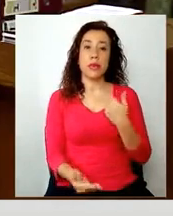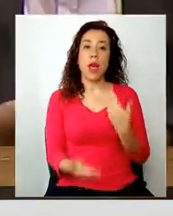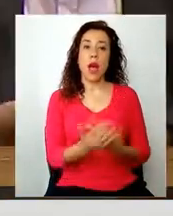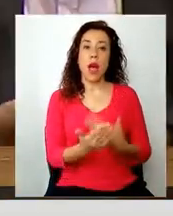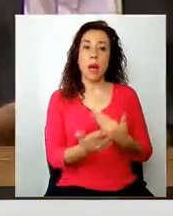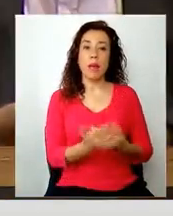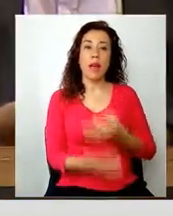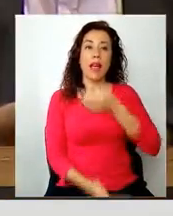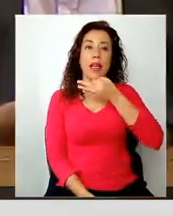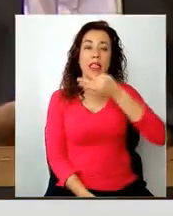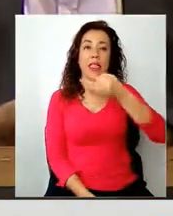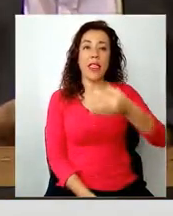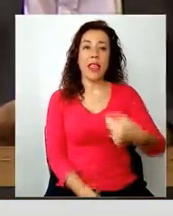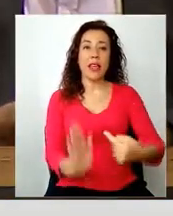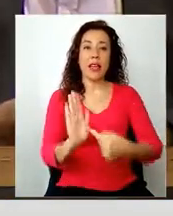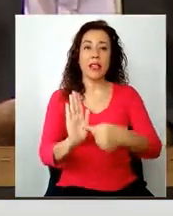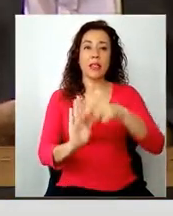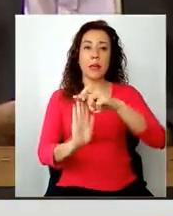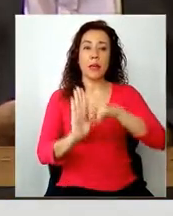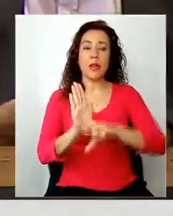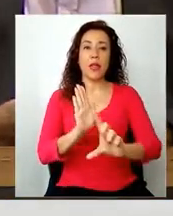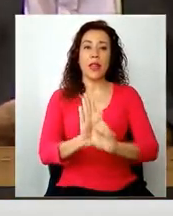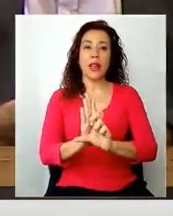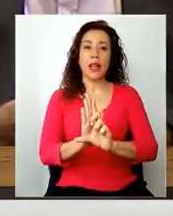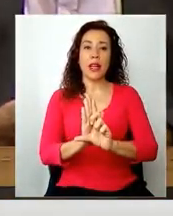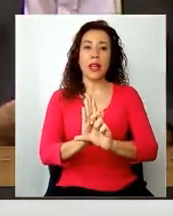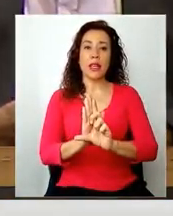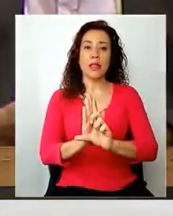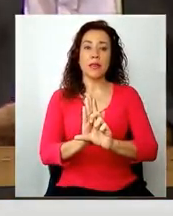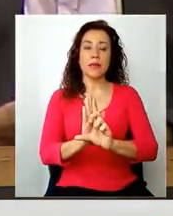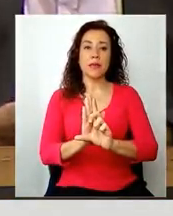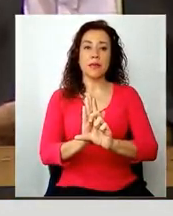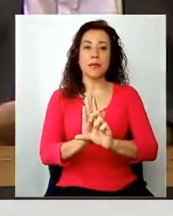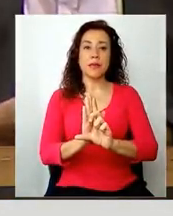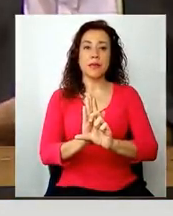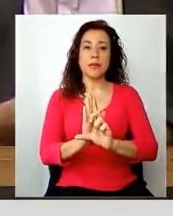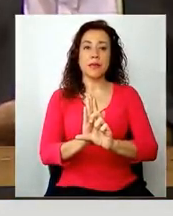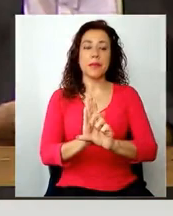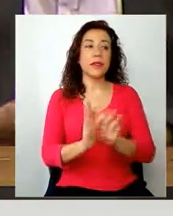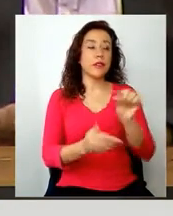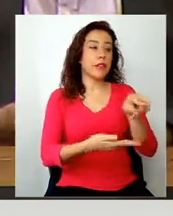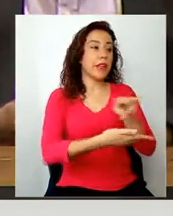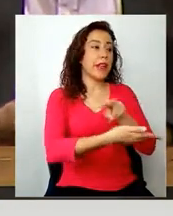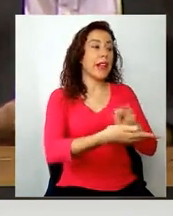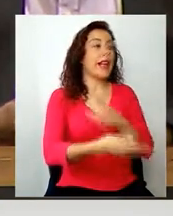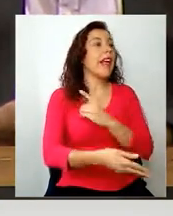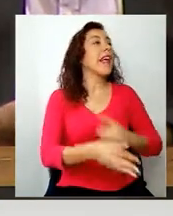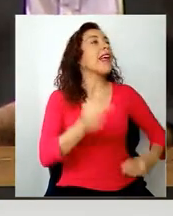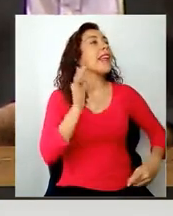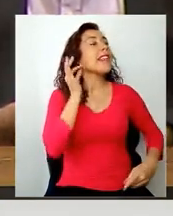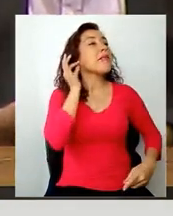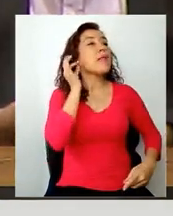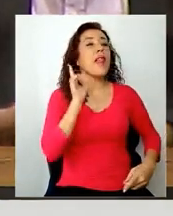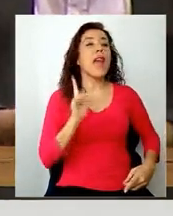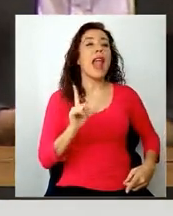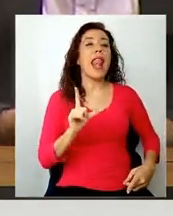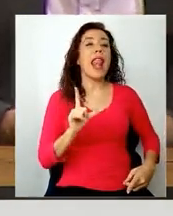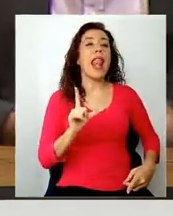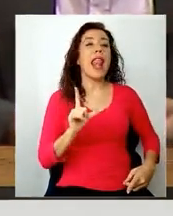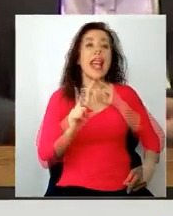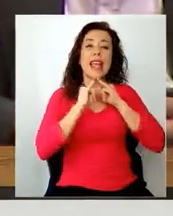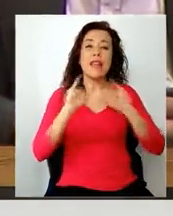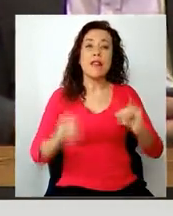el proyecto de ley que acaba de dar el leer el informe la diputada Laura evidentemente también